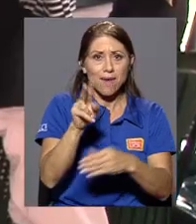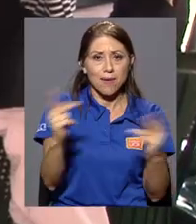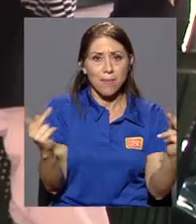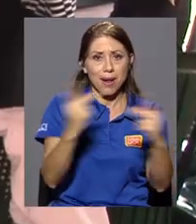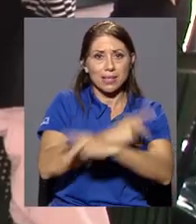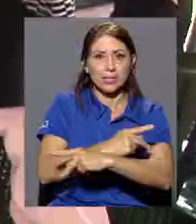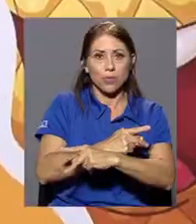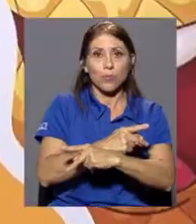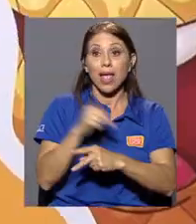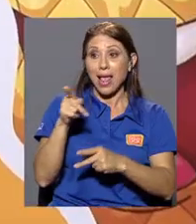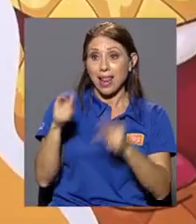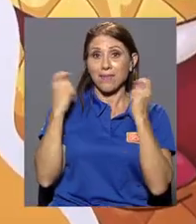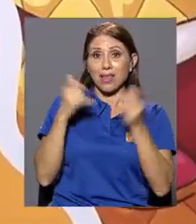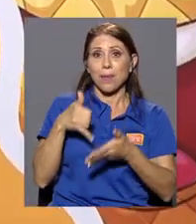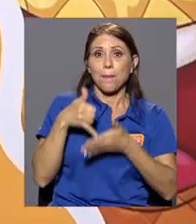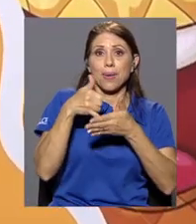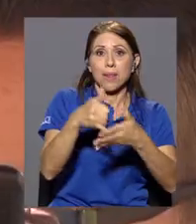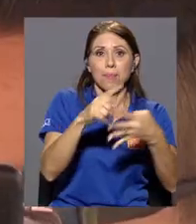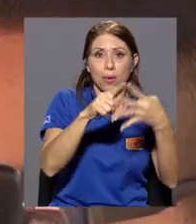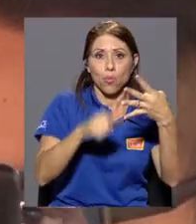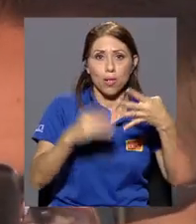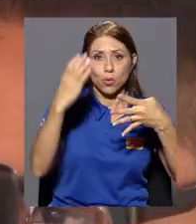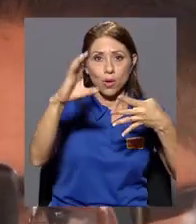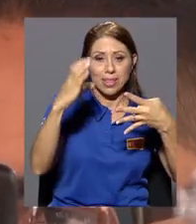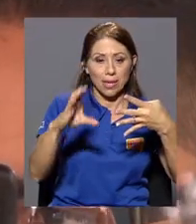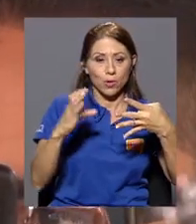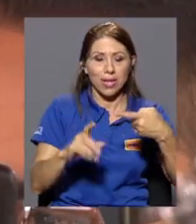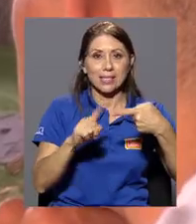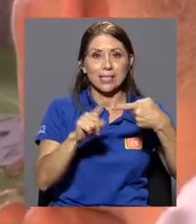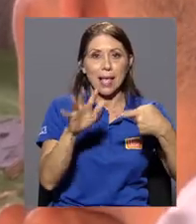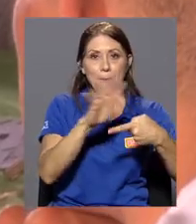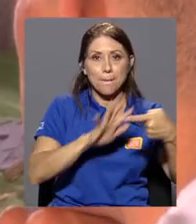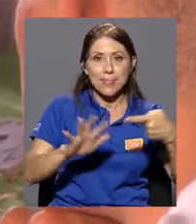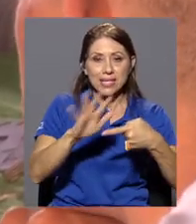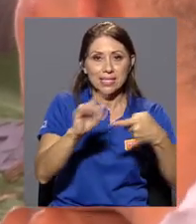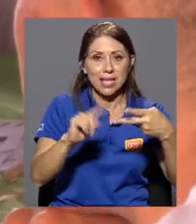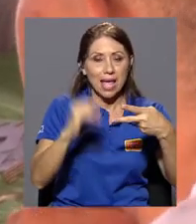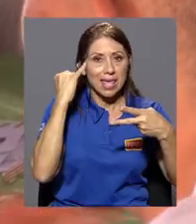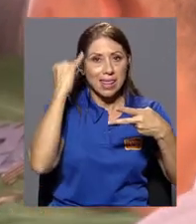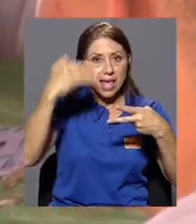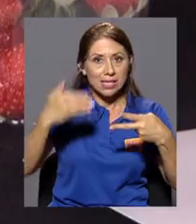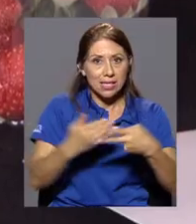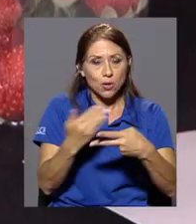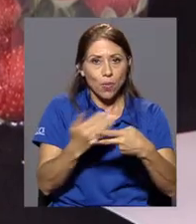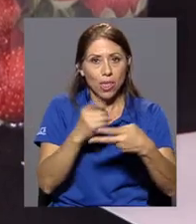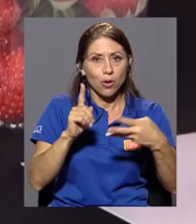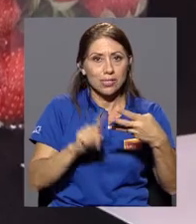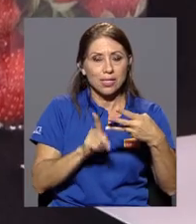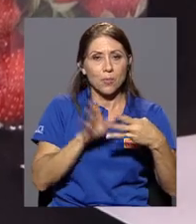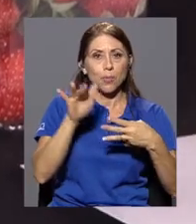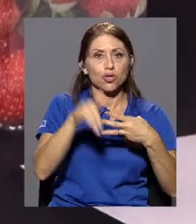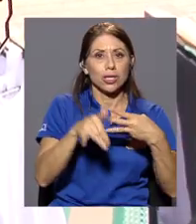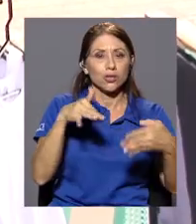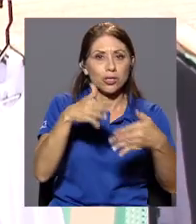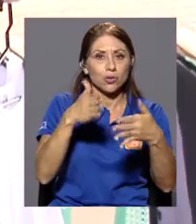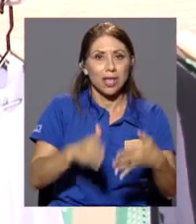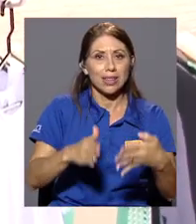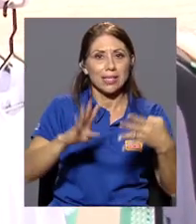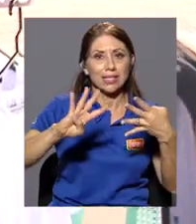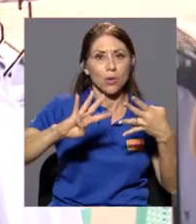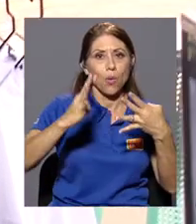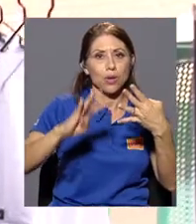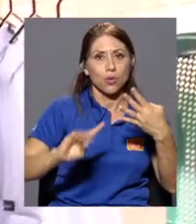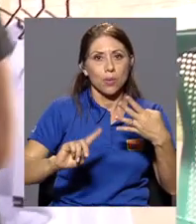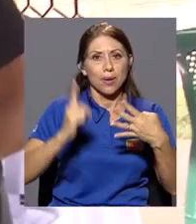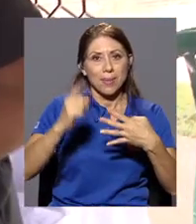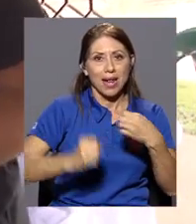premia 4 categorías de proyecto: la mixta, ideas innovadoras y las de proyectos de estudiantes de cuarto y primer